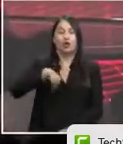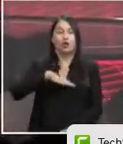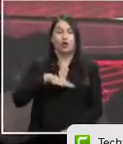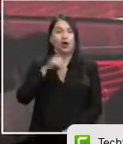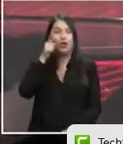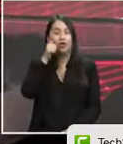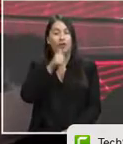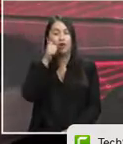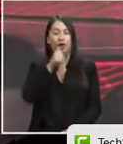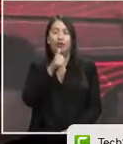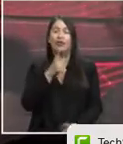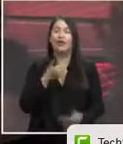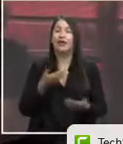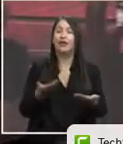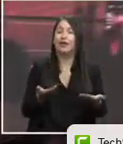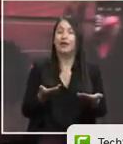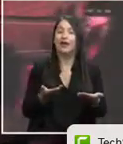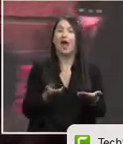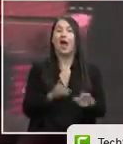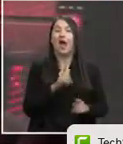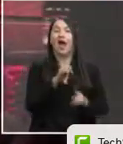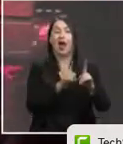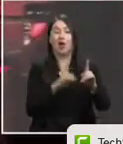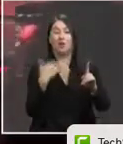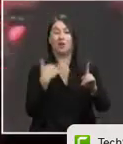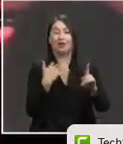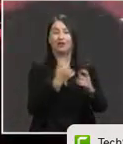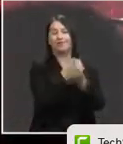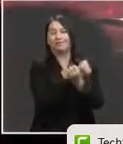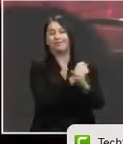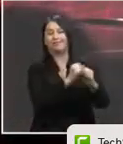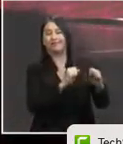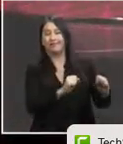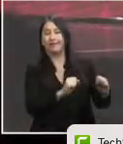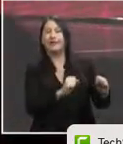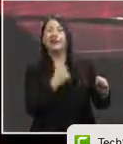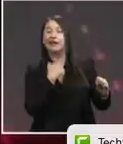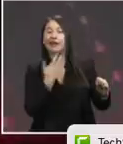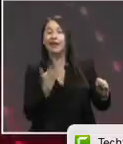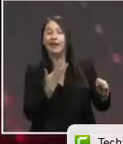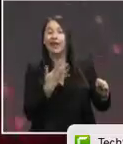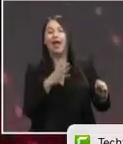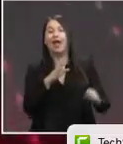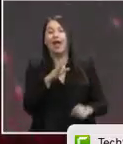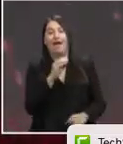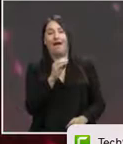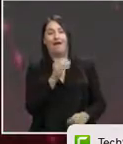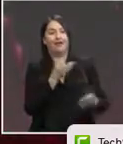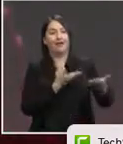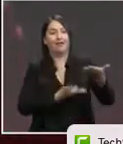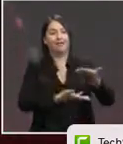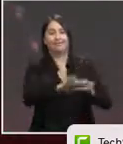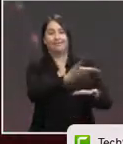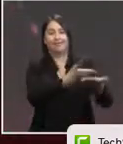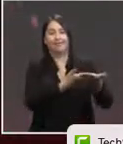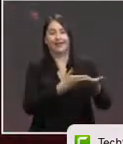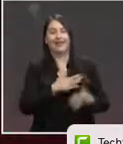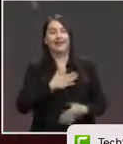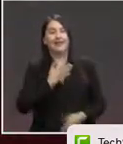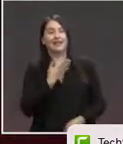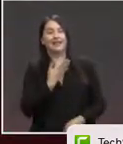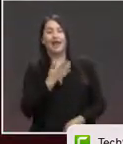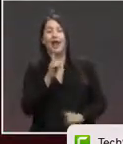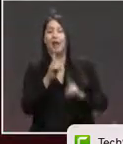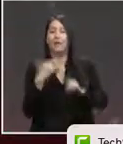día renunciando a algo tan importante, a hablar, a algo tan sentido, a mirarnos a